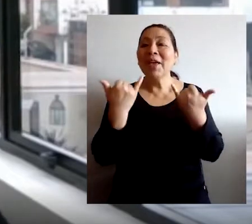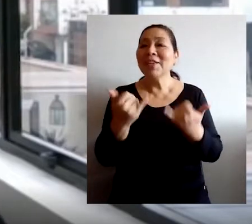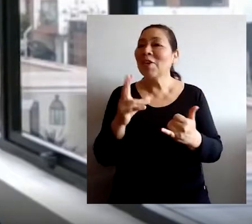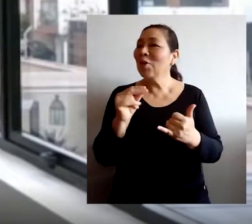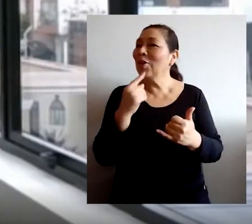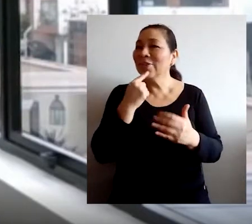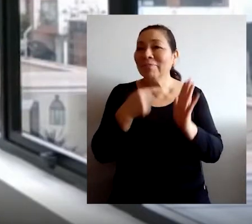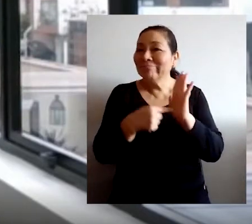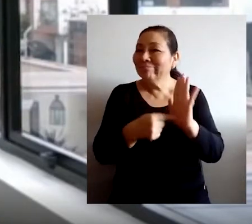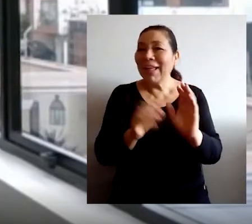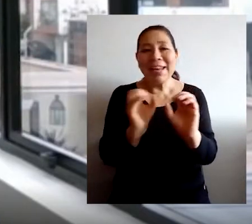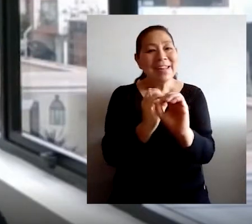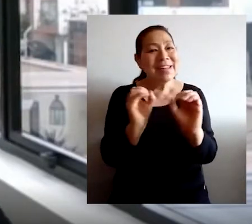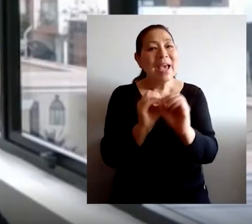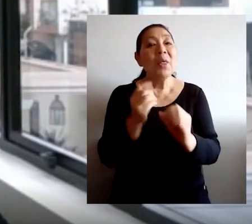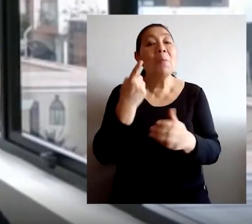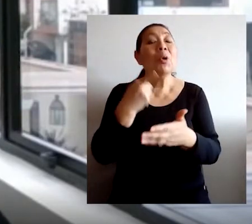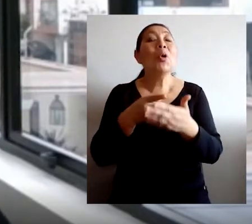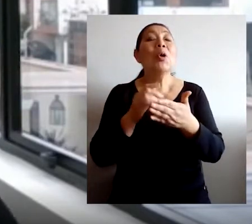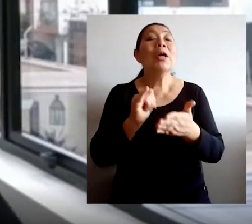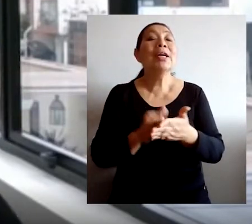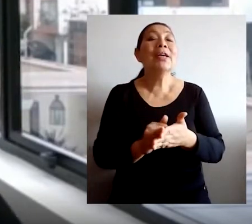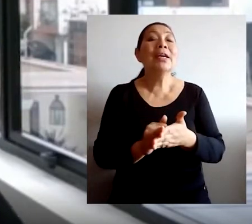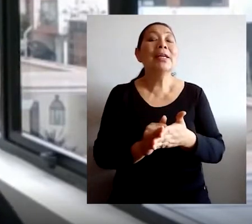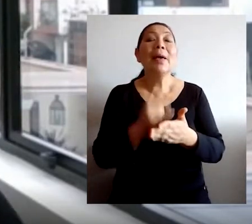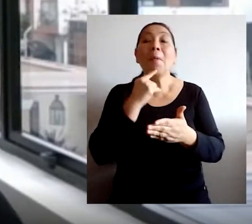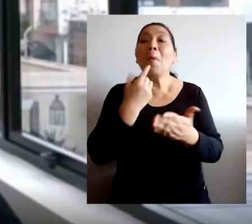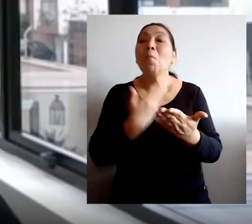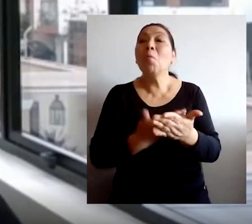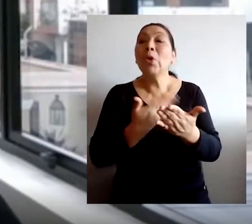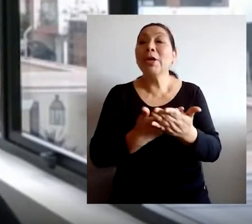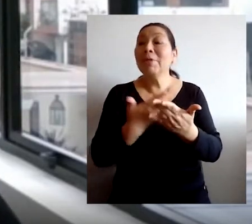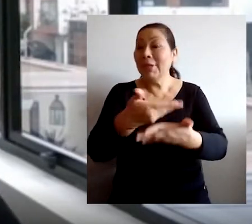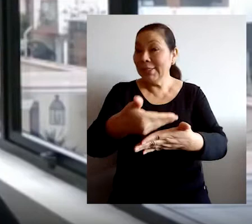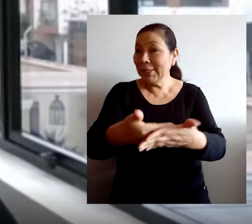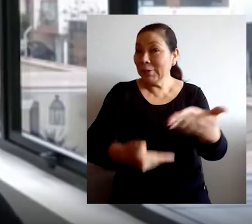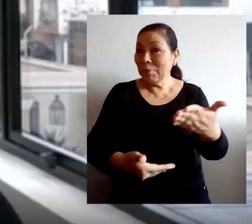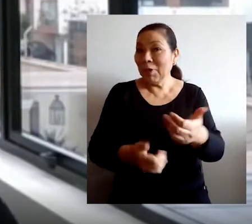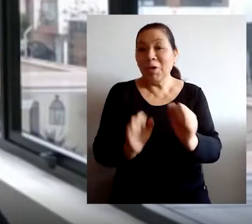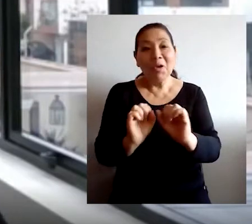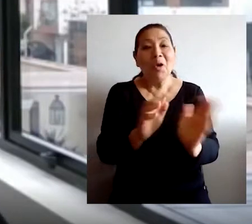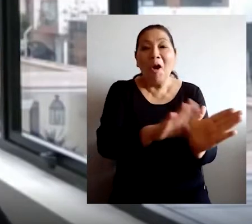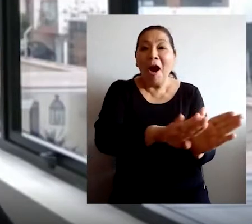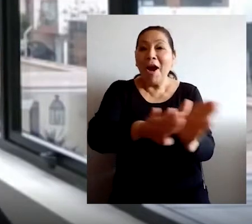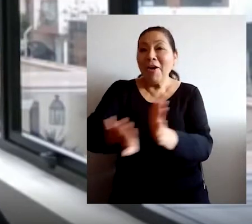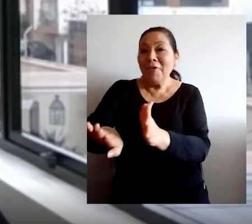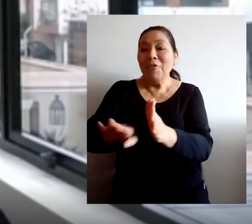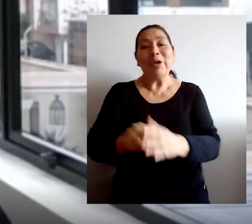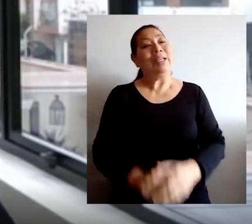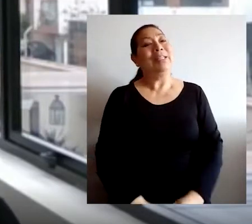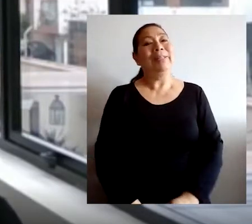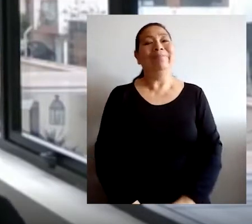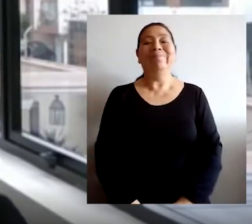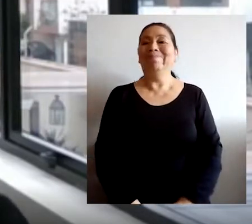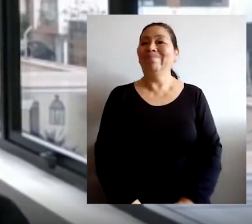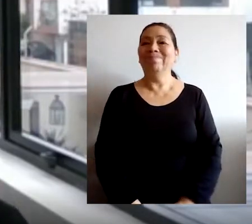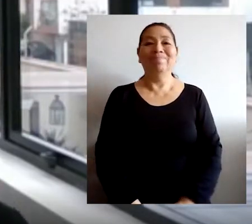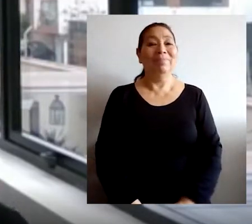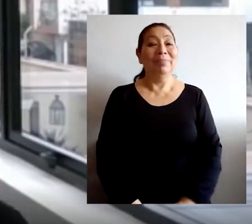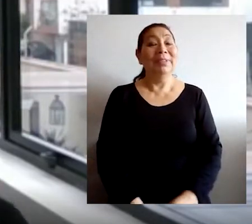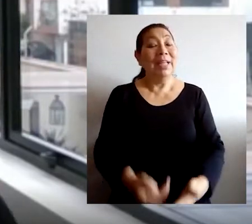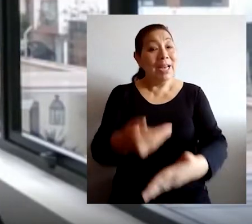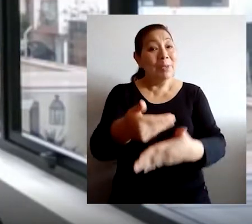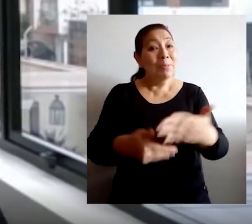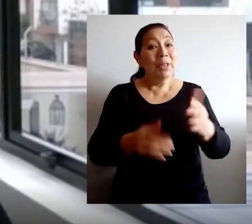esta no se apeló. Por lo tanto, la eficacia probatoria de ese expediente quedó fuera del proceso.